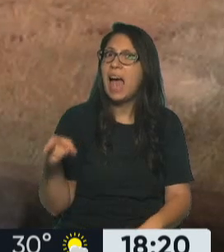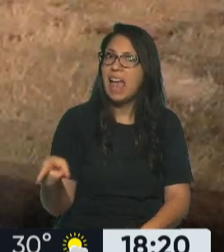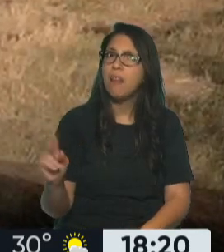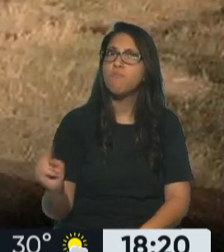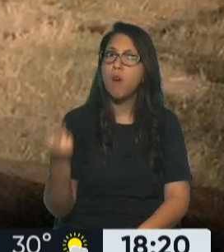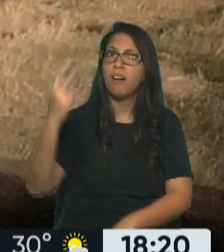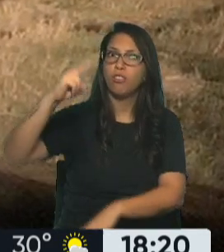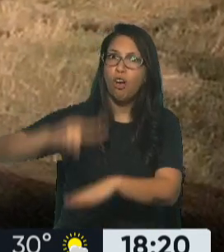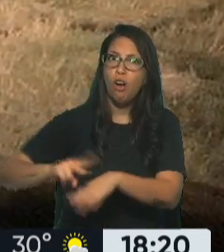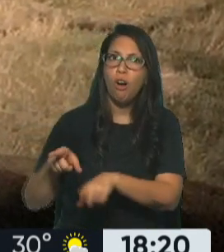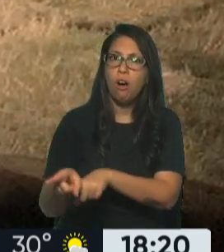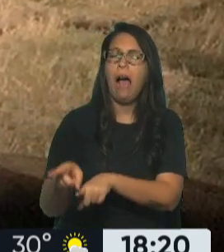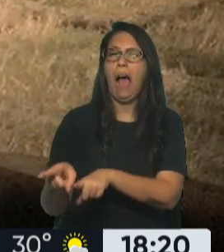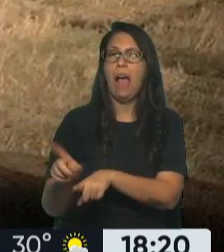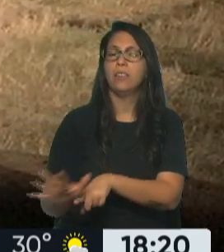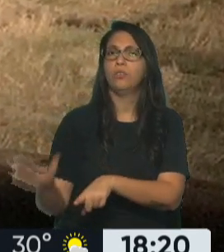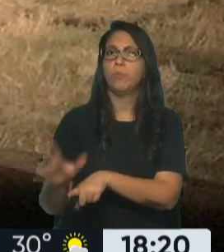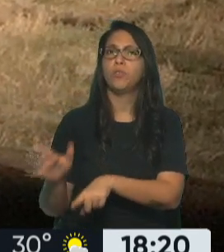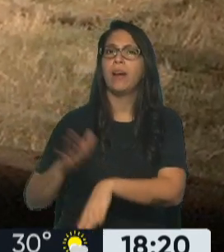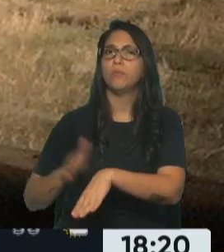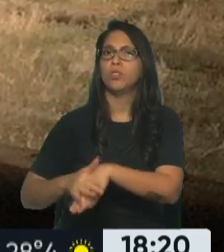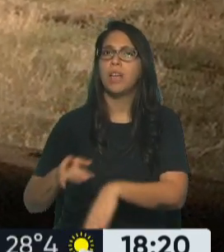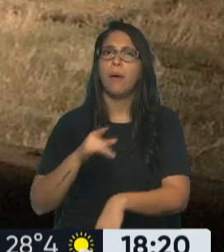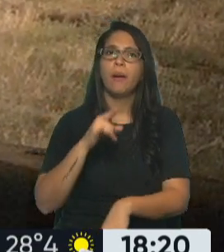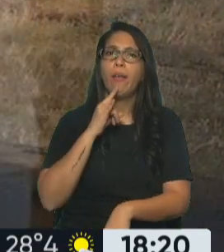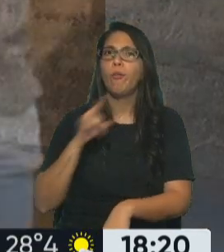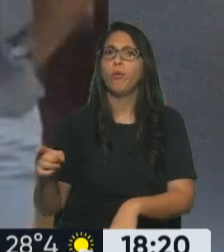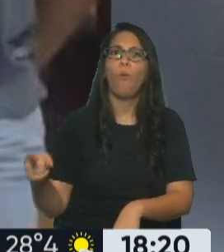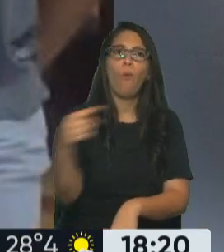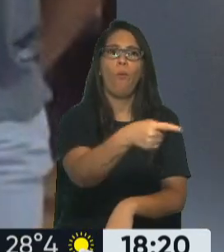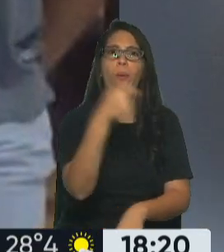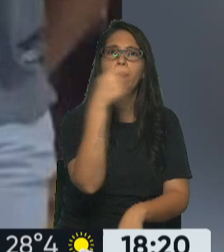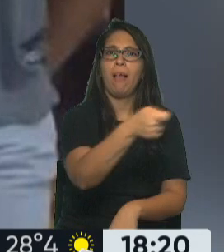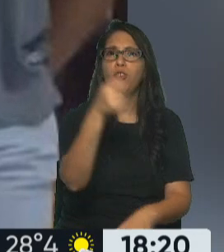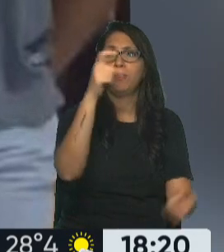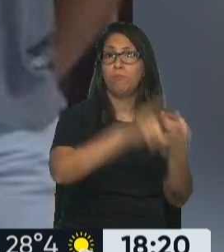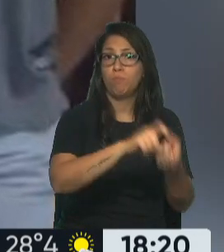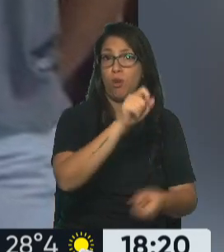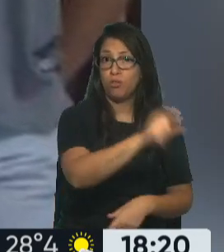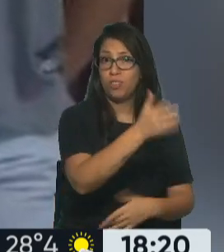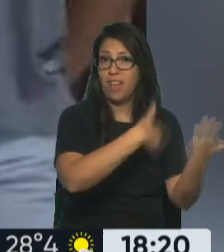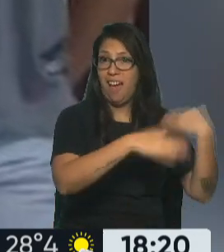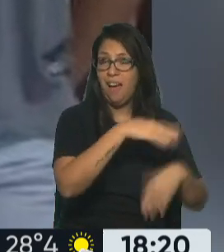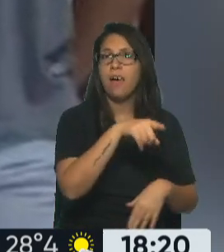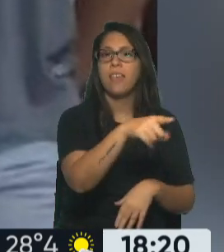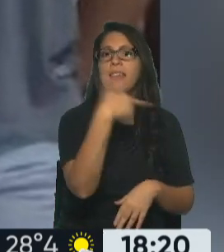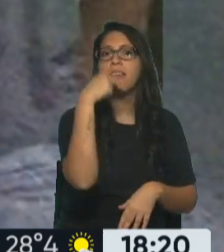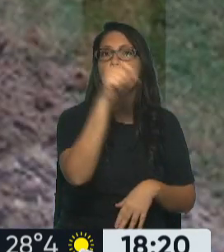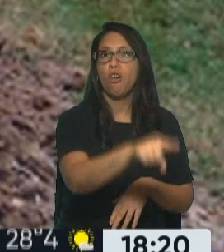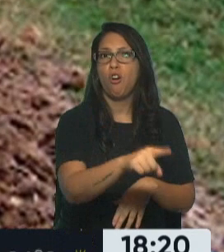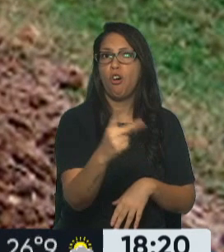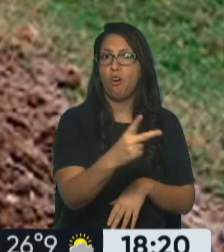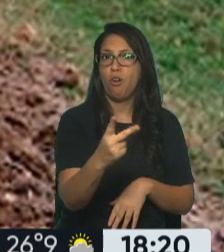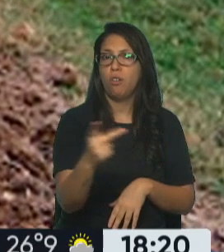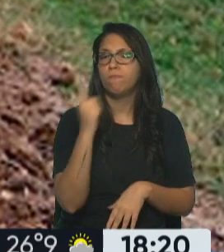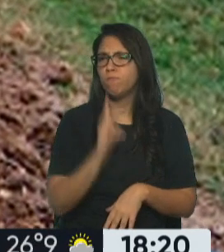muerto, vos te das cuenta, como sospechoso de haber matado a la que en vida era su esposa y al pibito